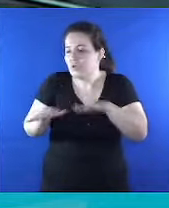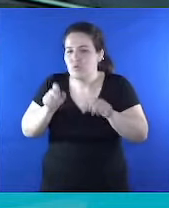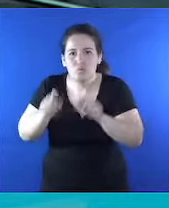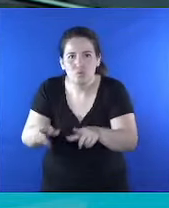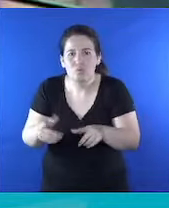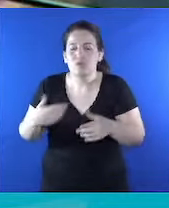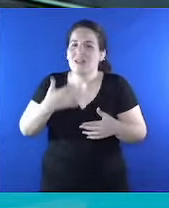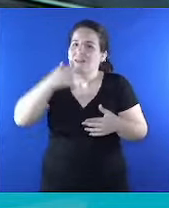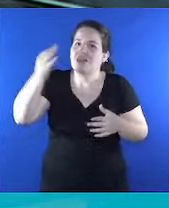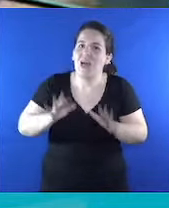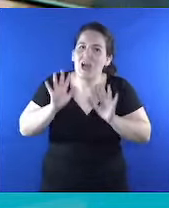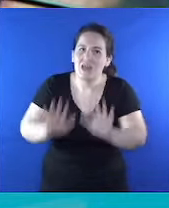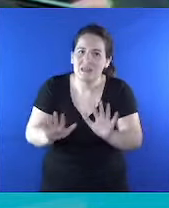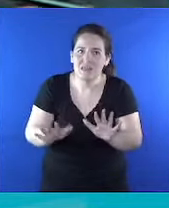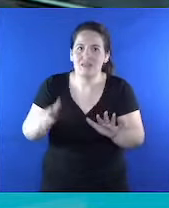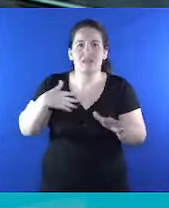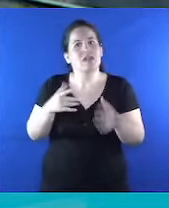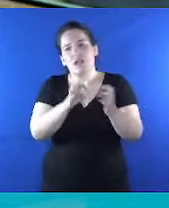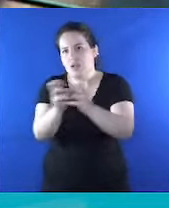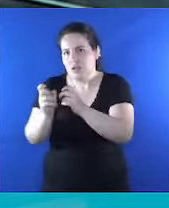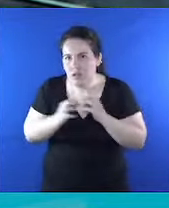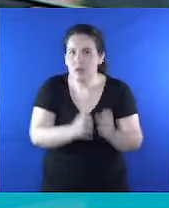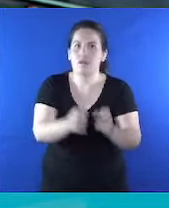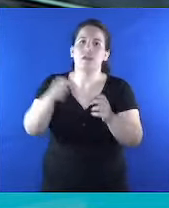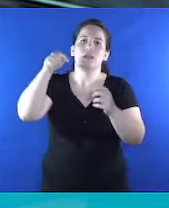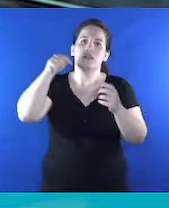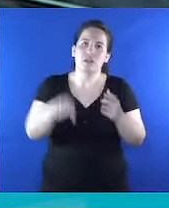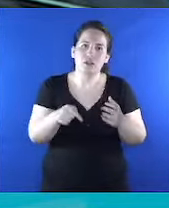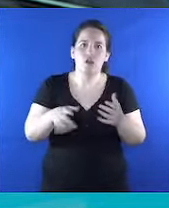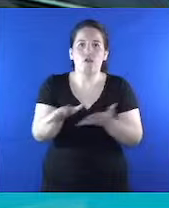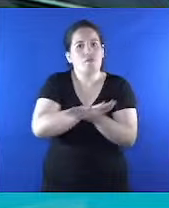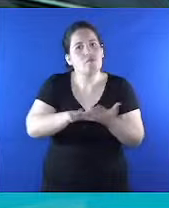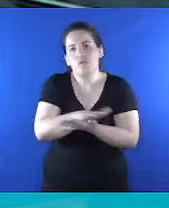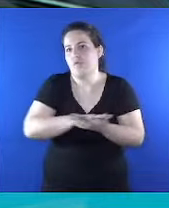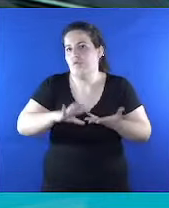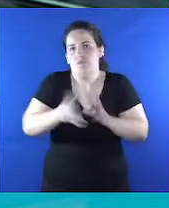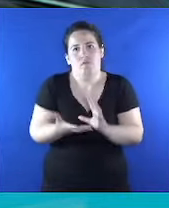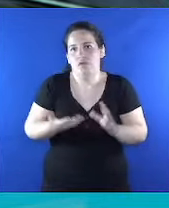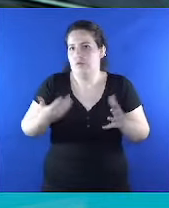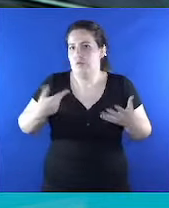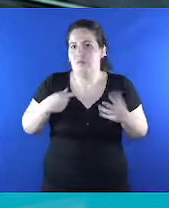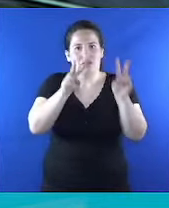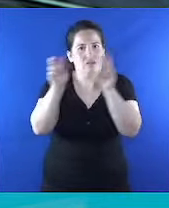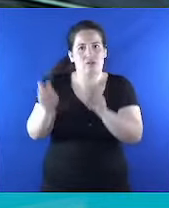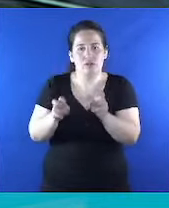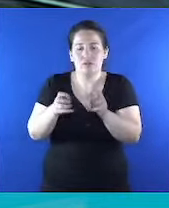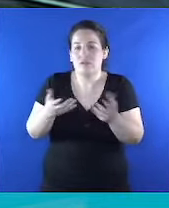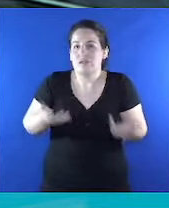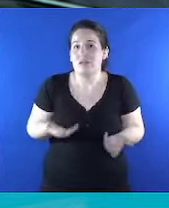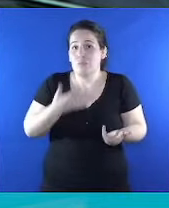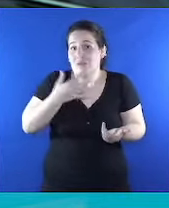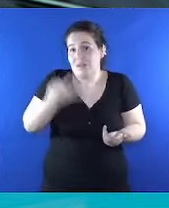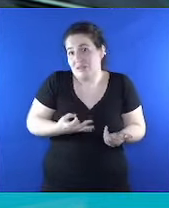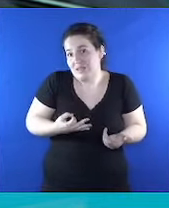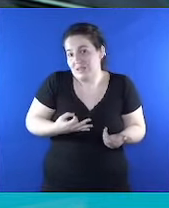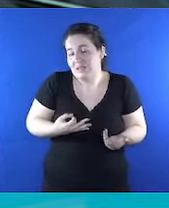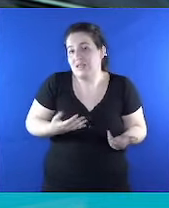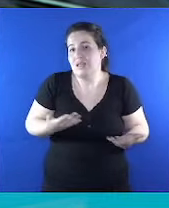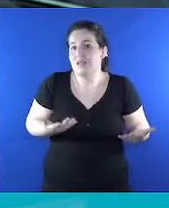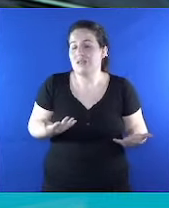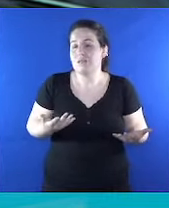es útil que lo digamos que lo discutamos y que encontremos soluciones para esos temas porque la realidad es